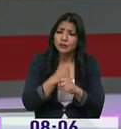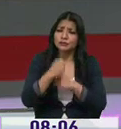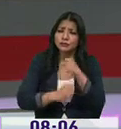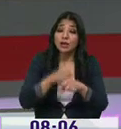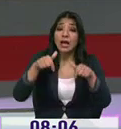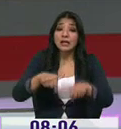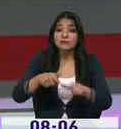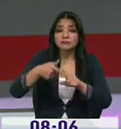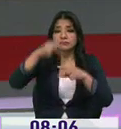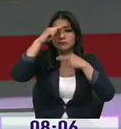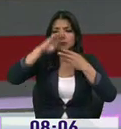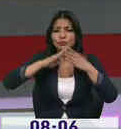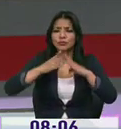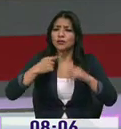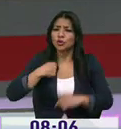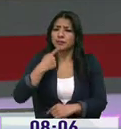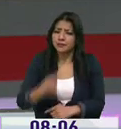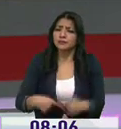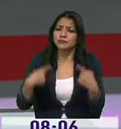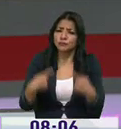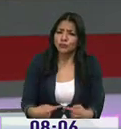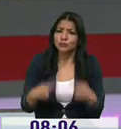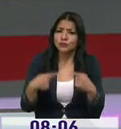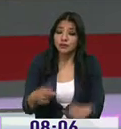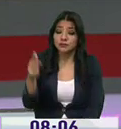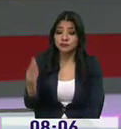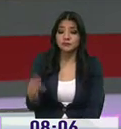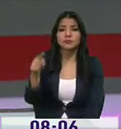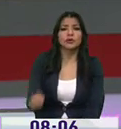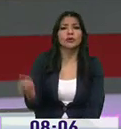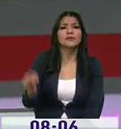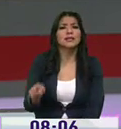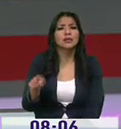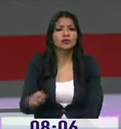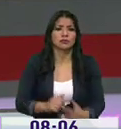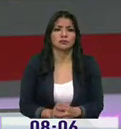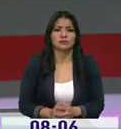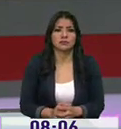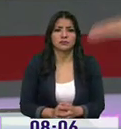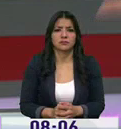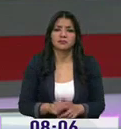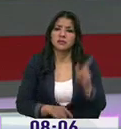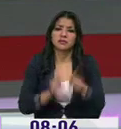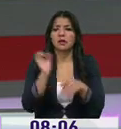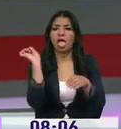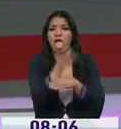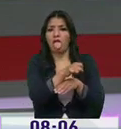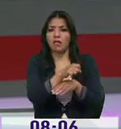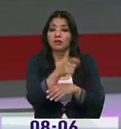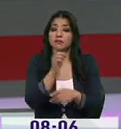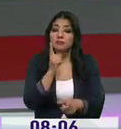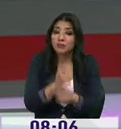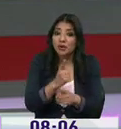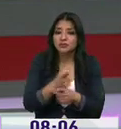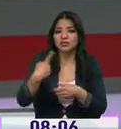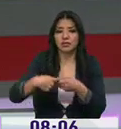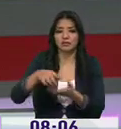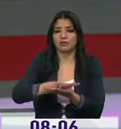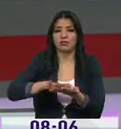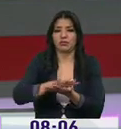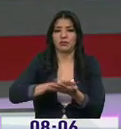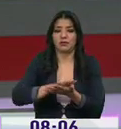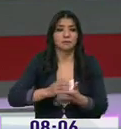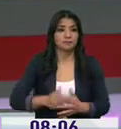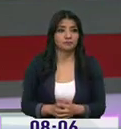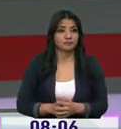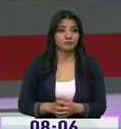comunidad, lo hemos dicho, por favor, la ciudad es un caos porque hacemos lo que nos da la gana. Este tipo de, lamentablemente,